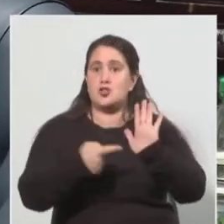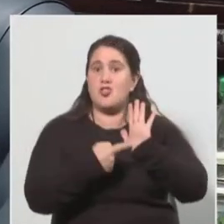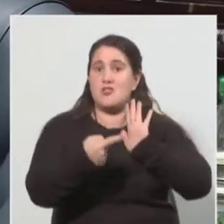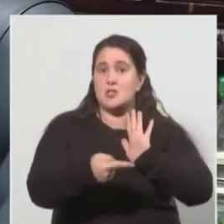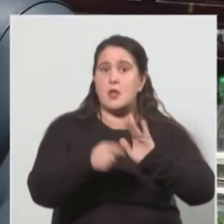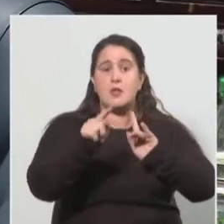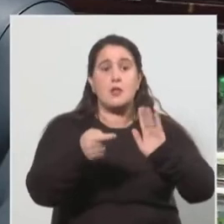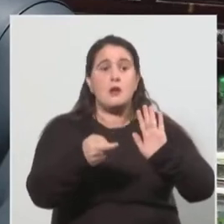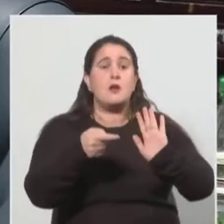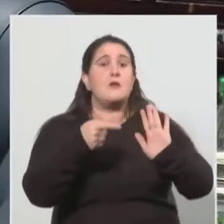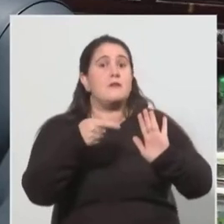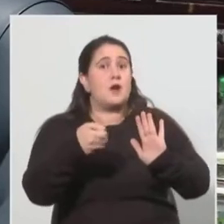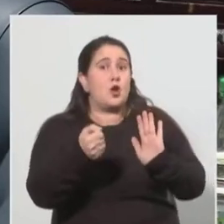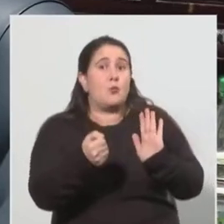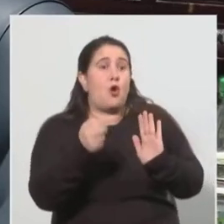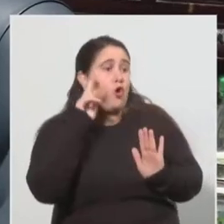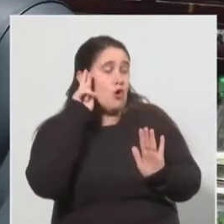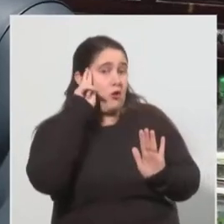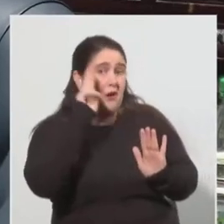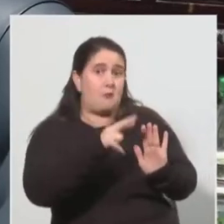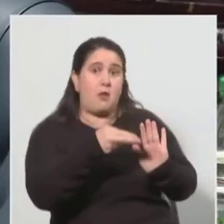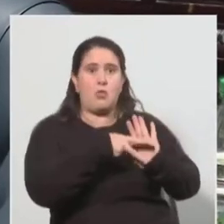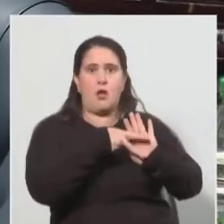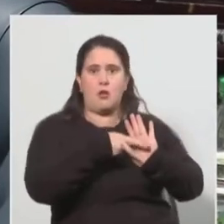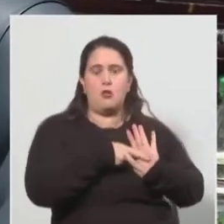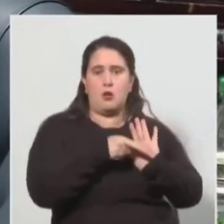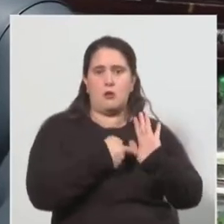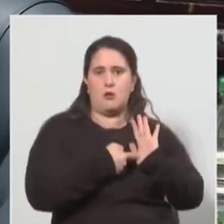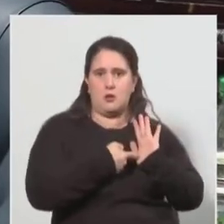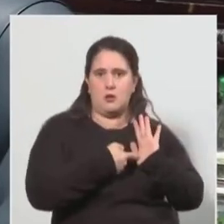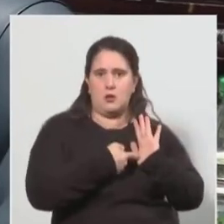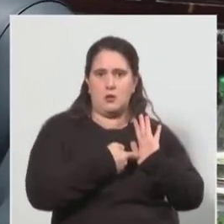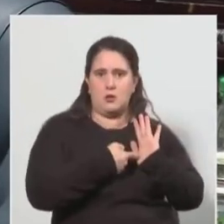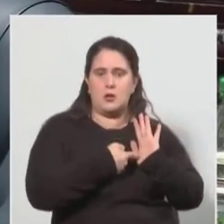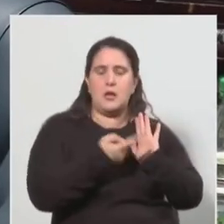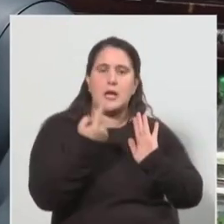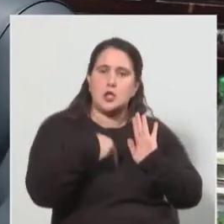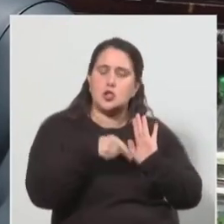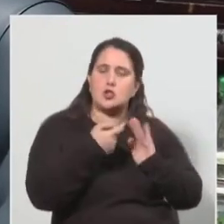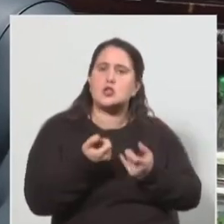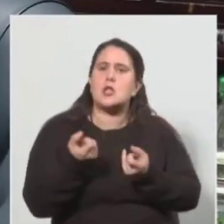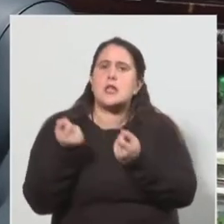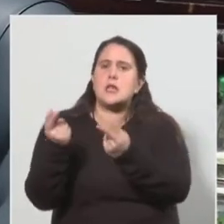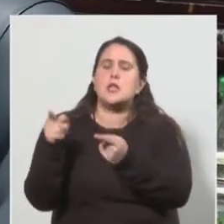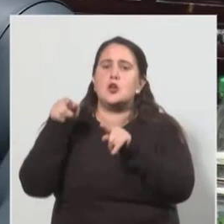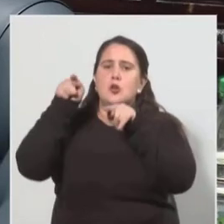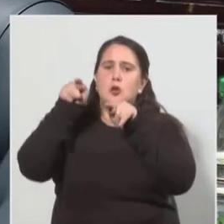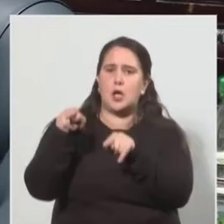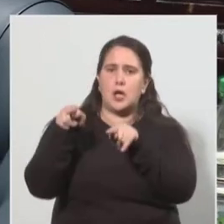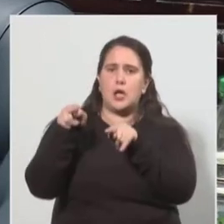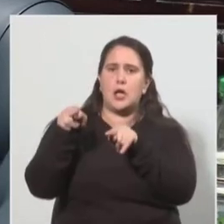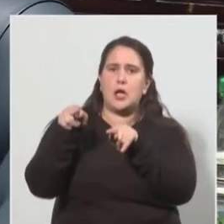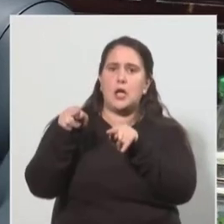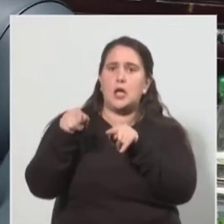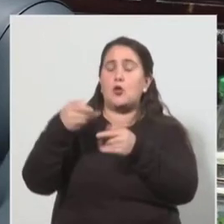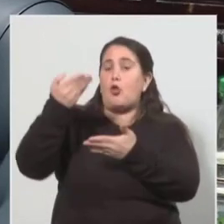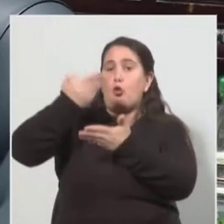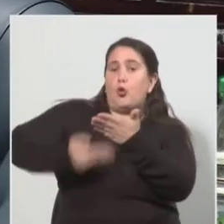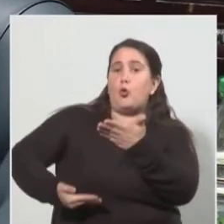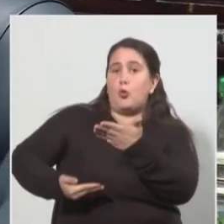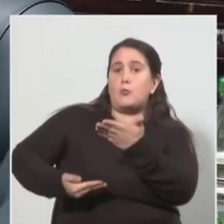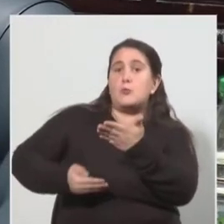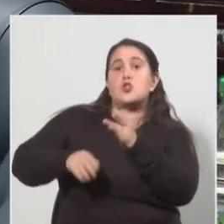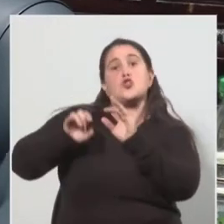La apelación al espíritu de las normas, ¿sí? ¿Por qué no se le expidió a Marcet de oficio un